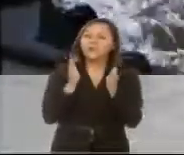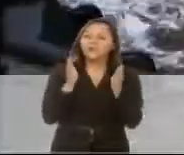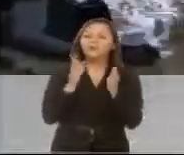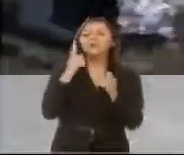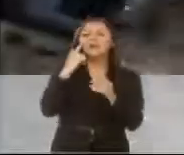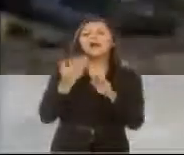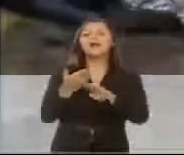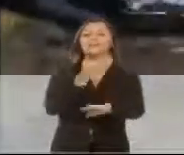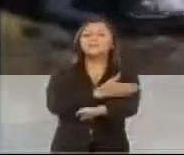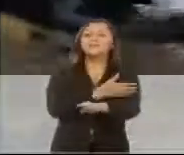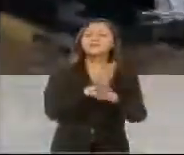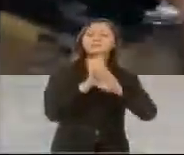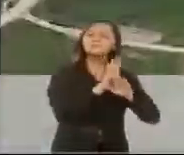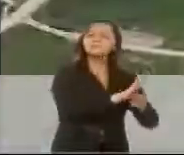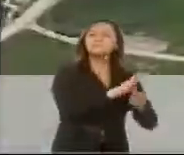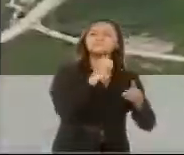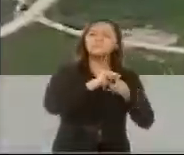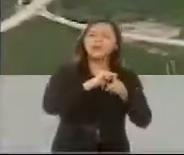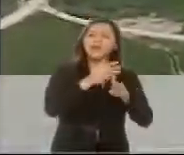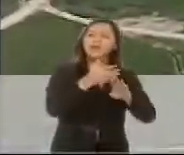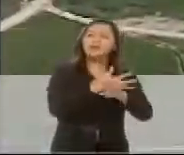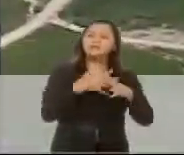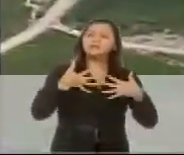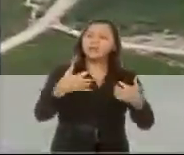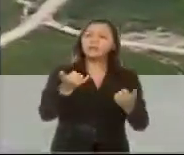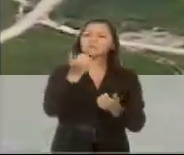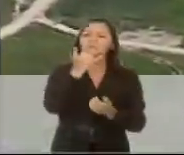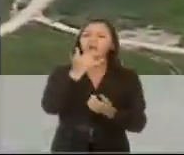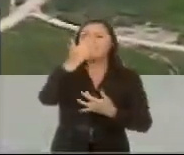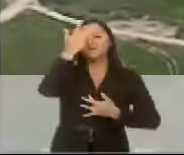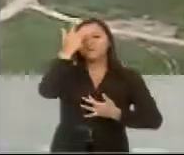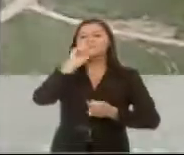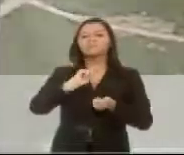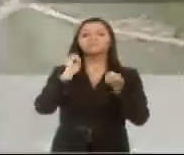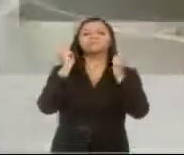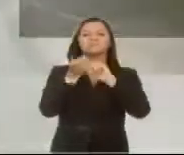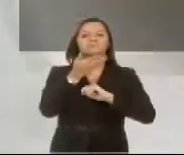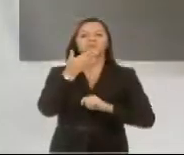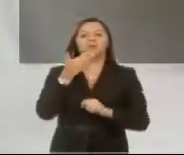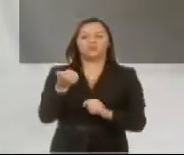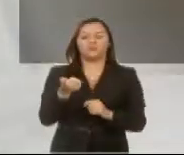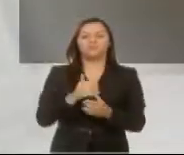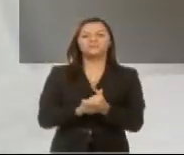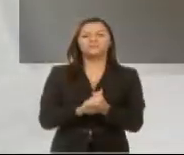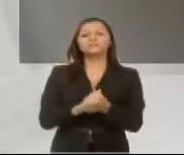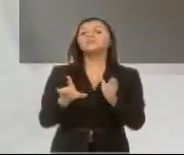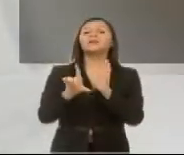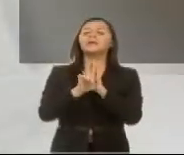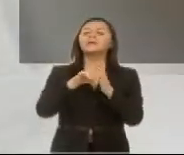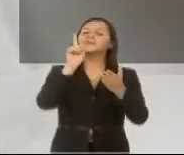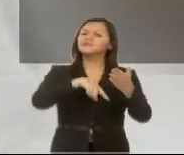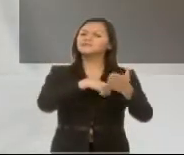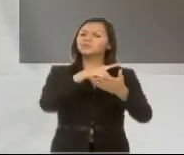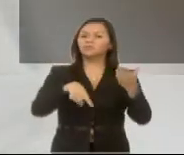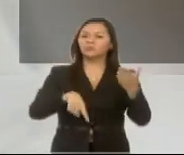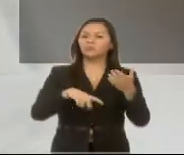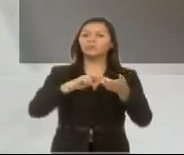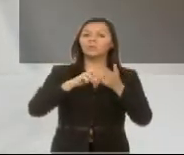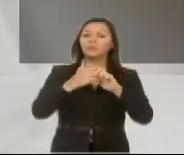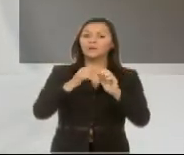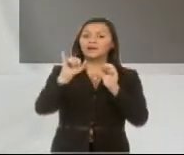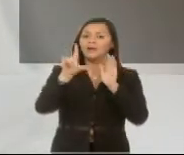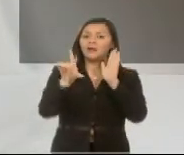minería, antes relegadas y con prácticas que afectaban a la salud y al medio ambiente. La ley sanciona la actividad minera